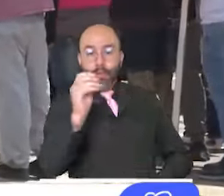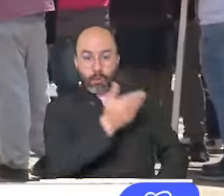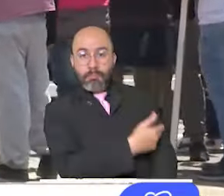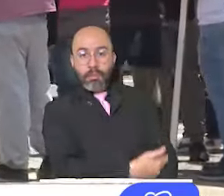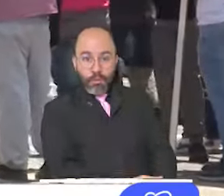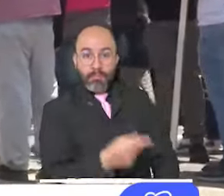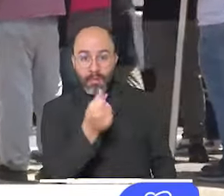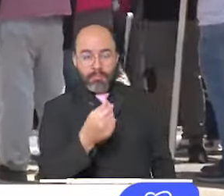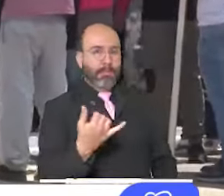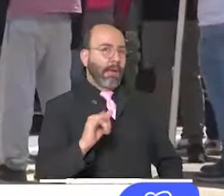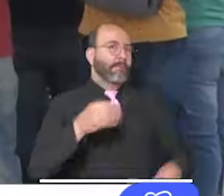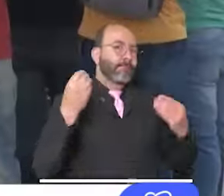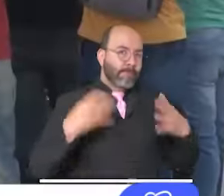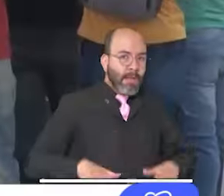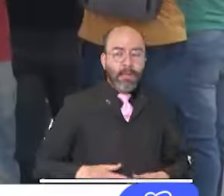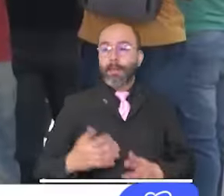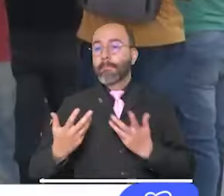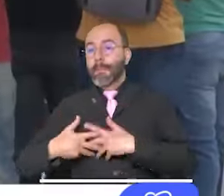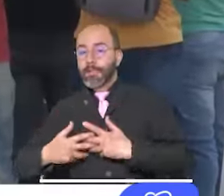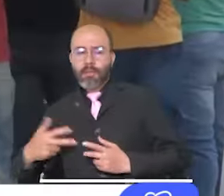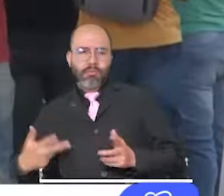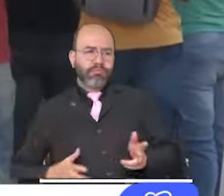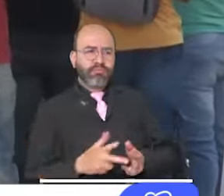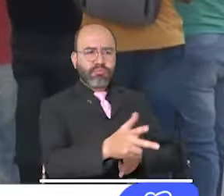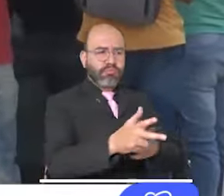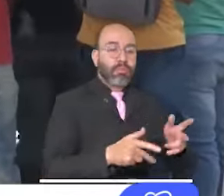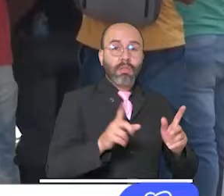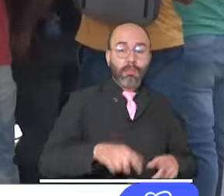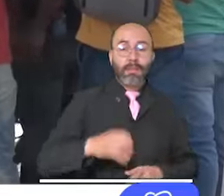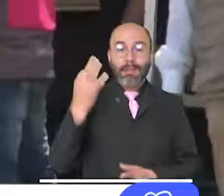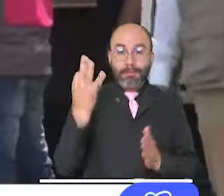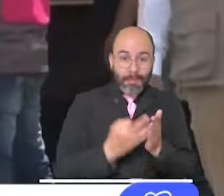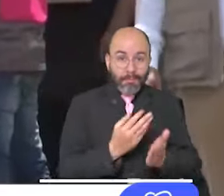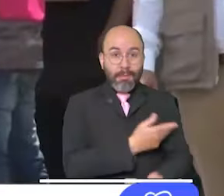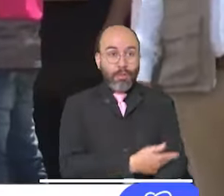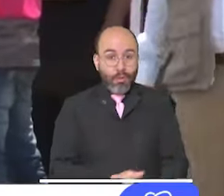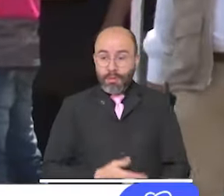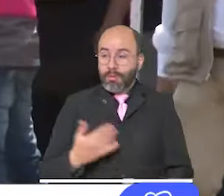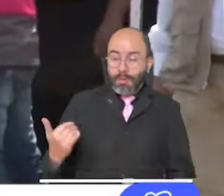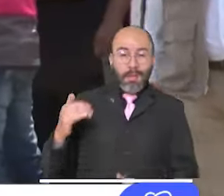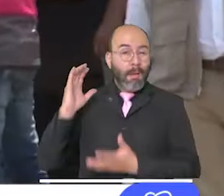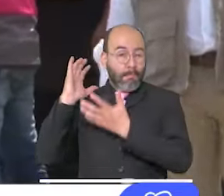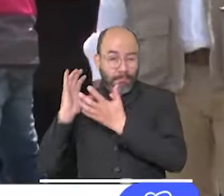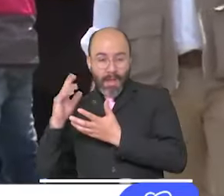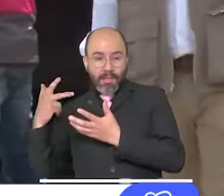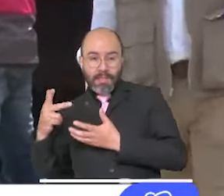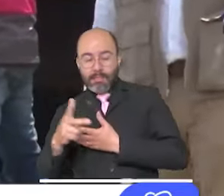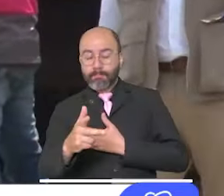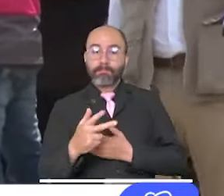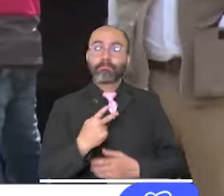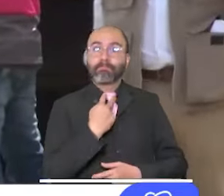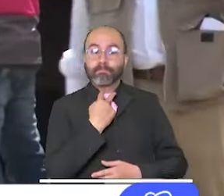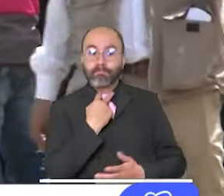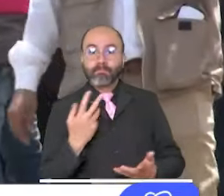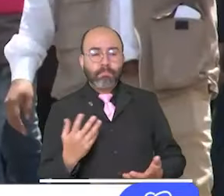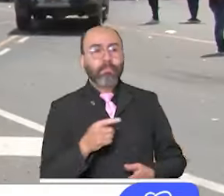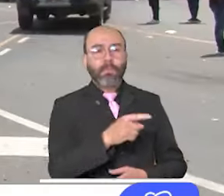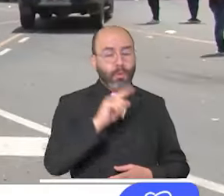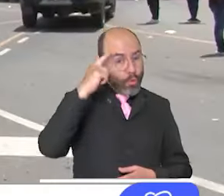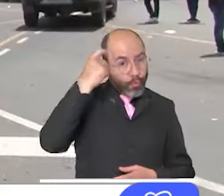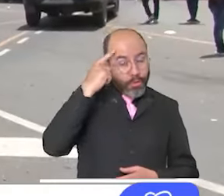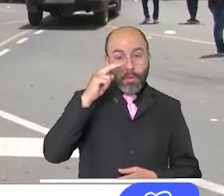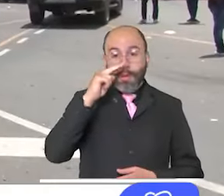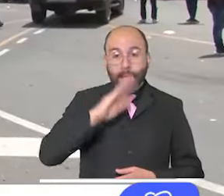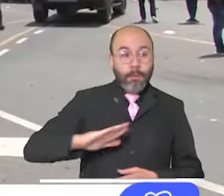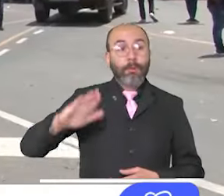pérdidas para las empresas de transporte y más de 3000 millones de pesos para el transporte de carga situación que invita al gobierno nacional a replantear